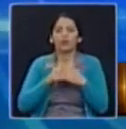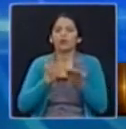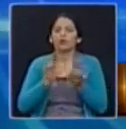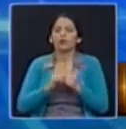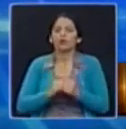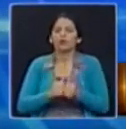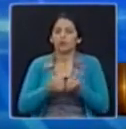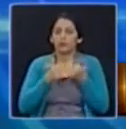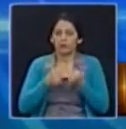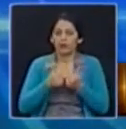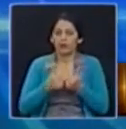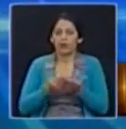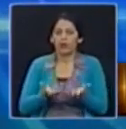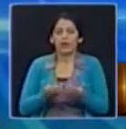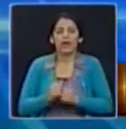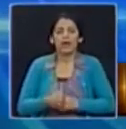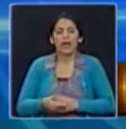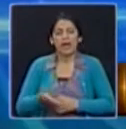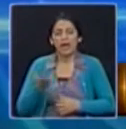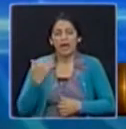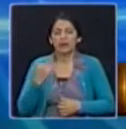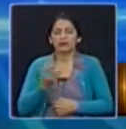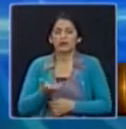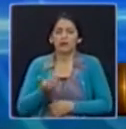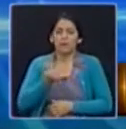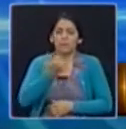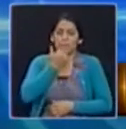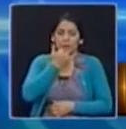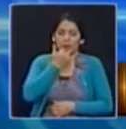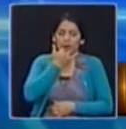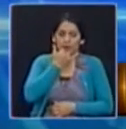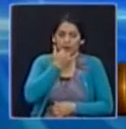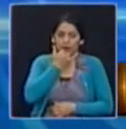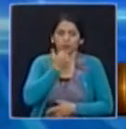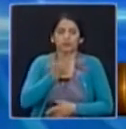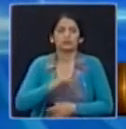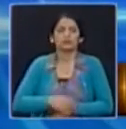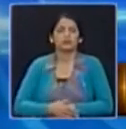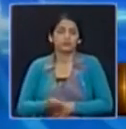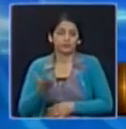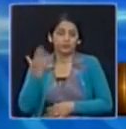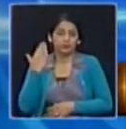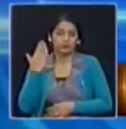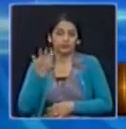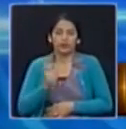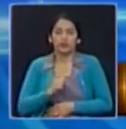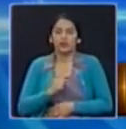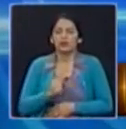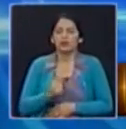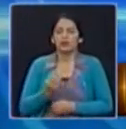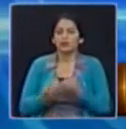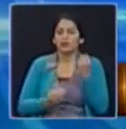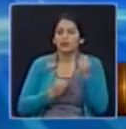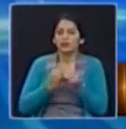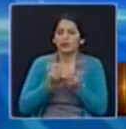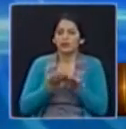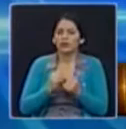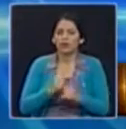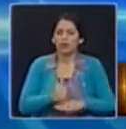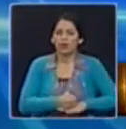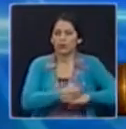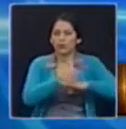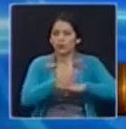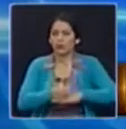violó ciertas normativas y cómo funcionó una trama, una red de